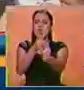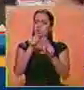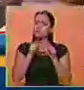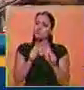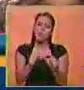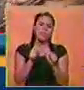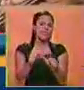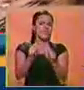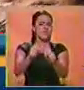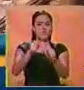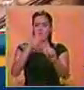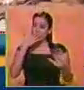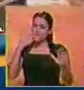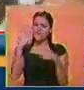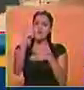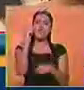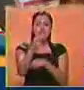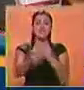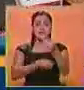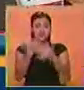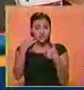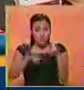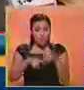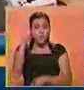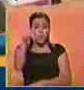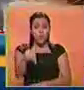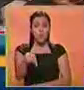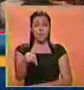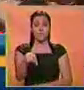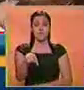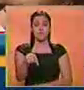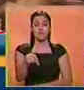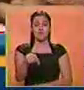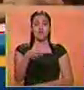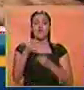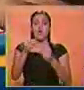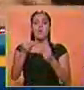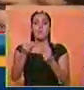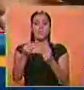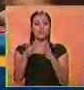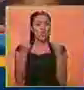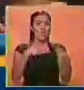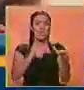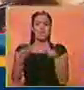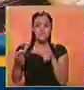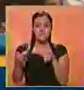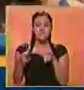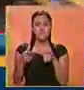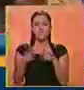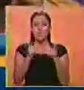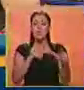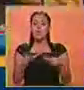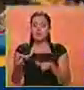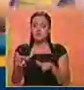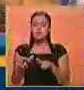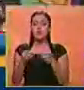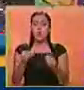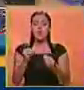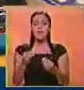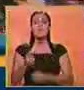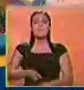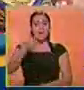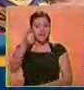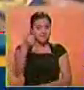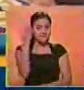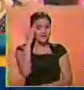continuo, constante, como deben hacerse las cosas. Hoy tenemos el panorama y el mapa del enriquecimiento de